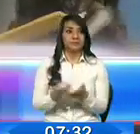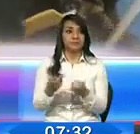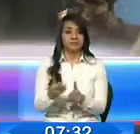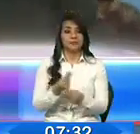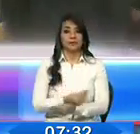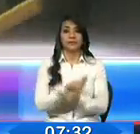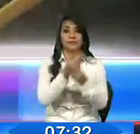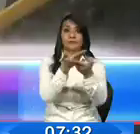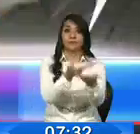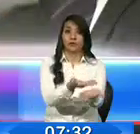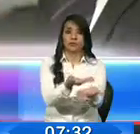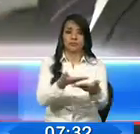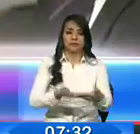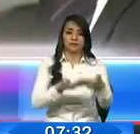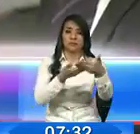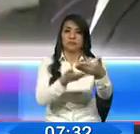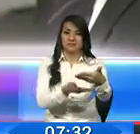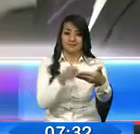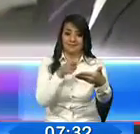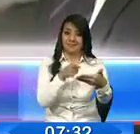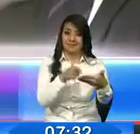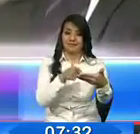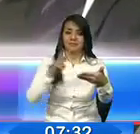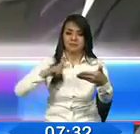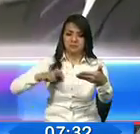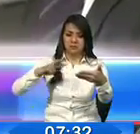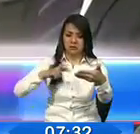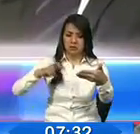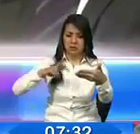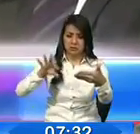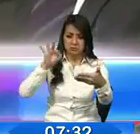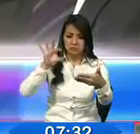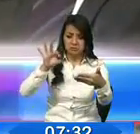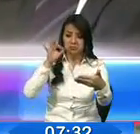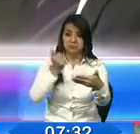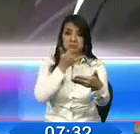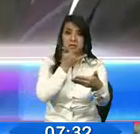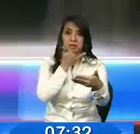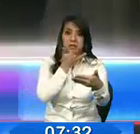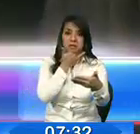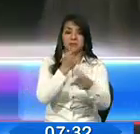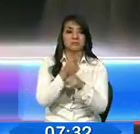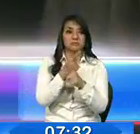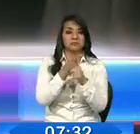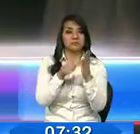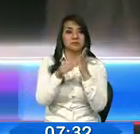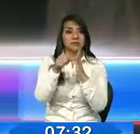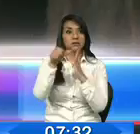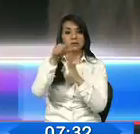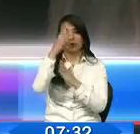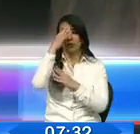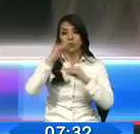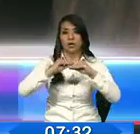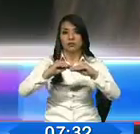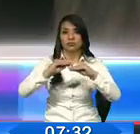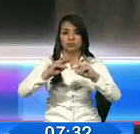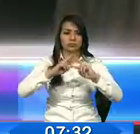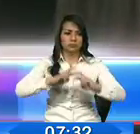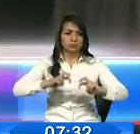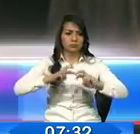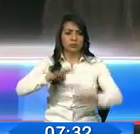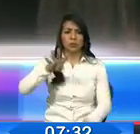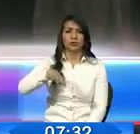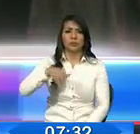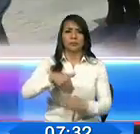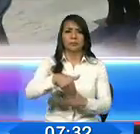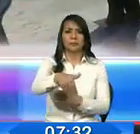de la intervención, donde se habría encontrado varias anomalías, por lo que el ministerio hará un seguimiento de 4 meses más